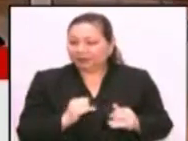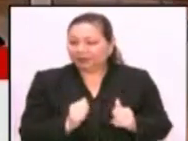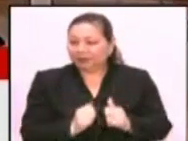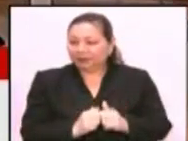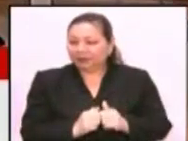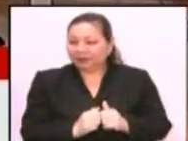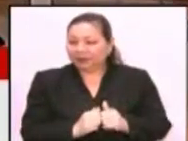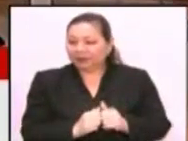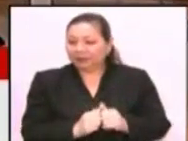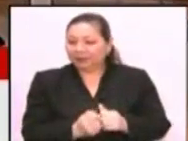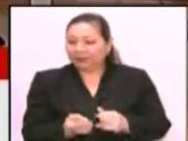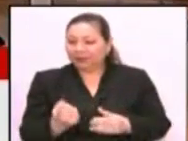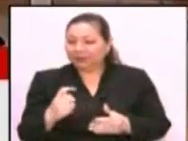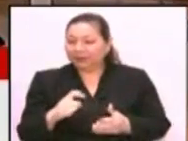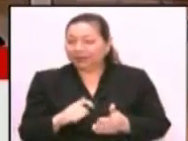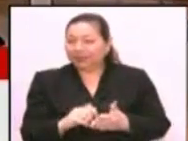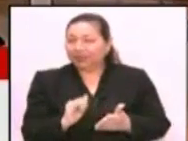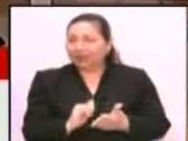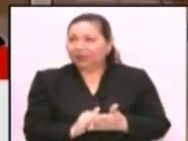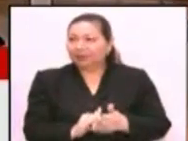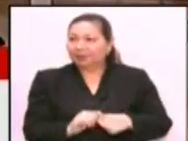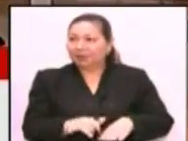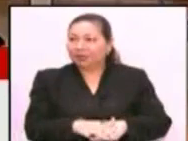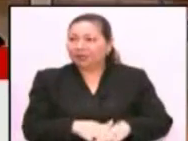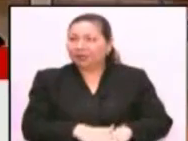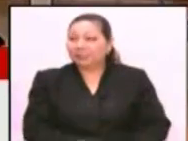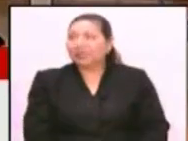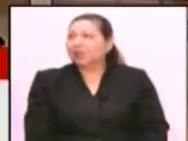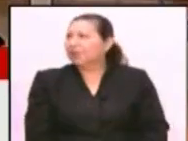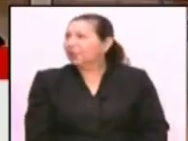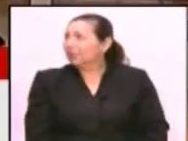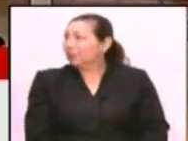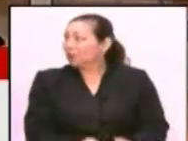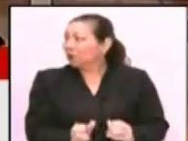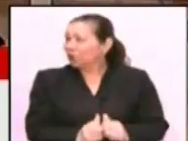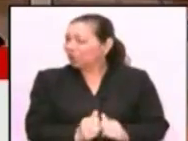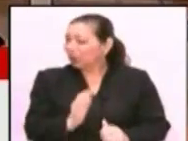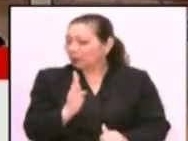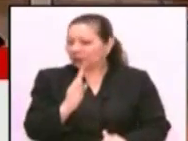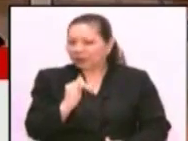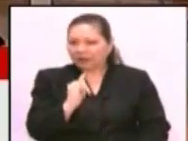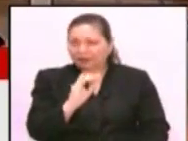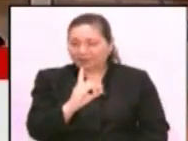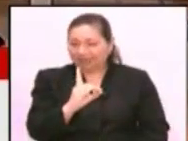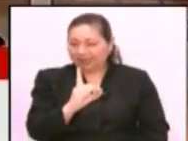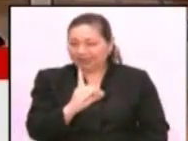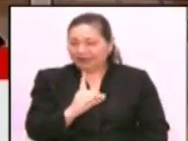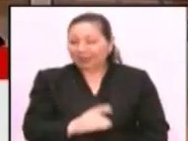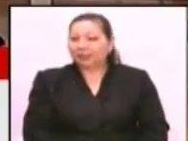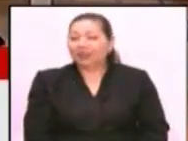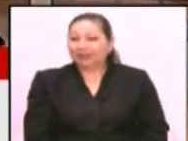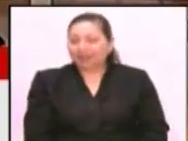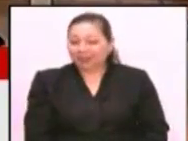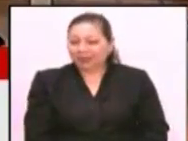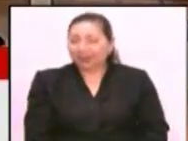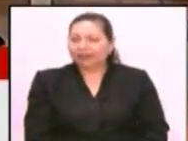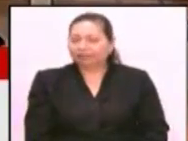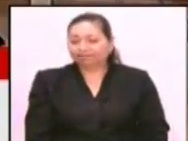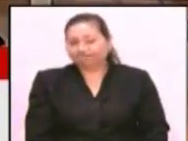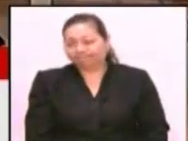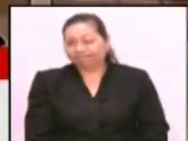un grupo de internos que estaban organizándose junto con el BID, con la CAF. Con la CAF, un tema